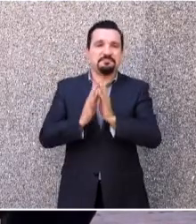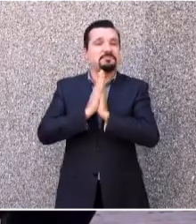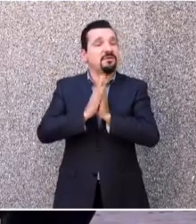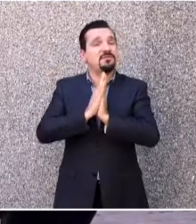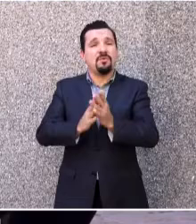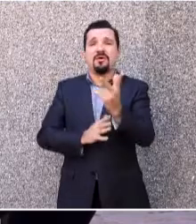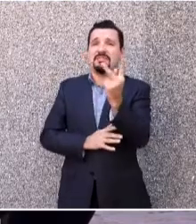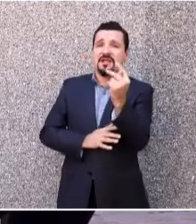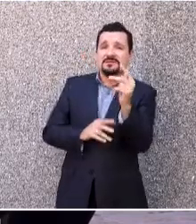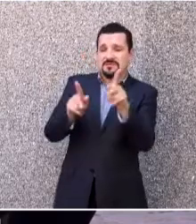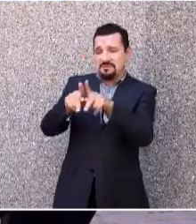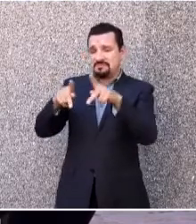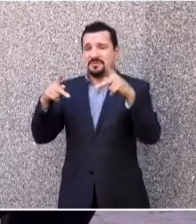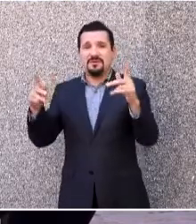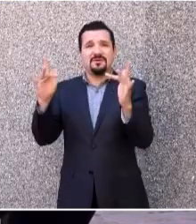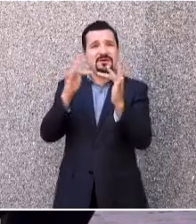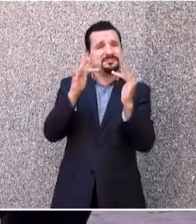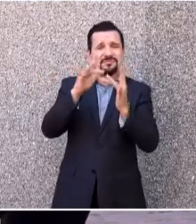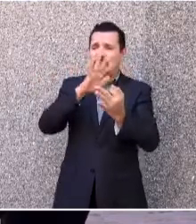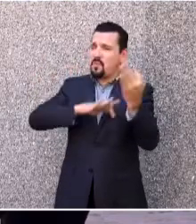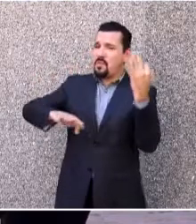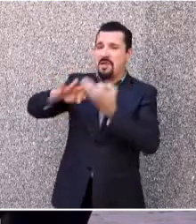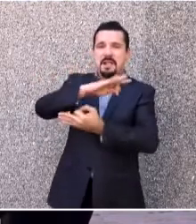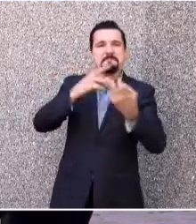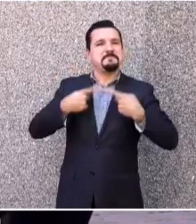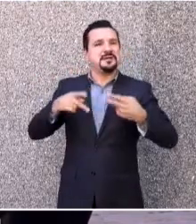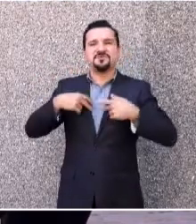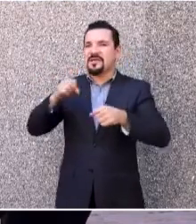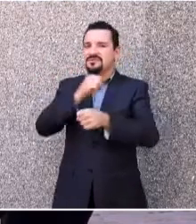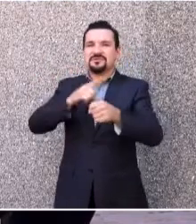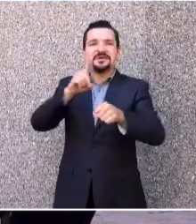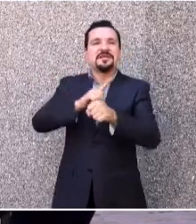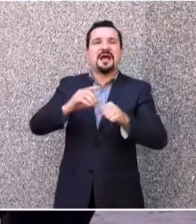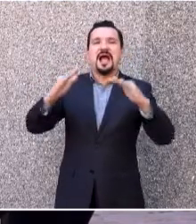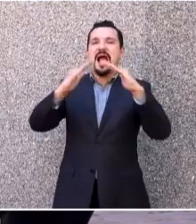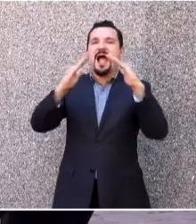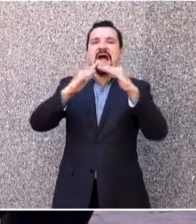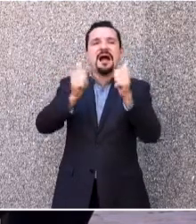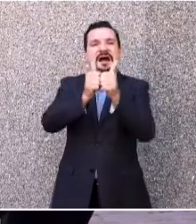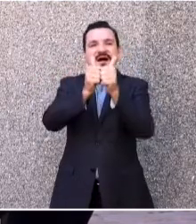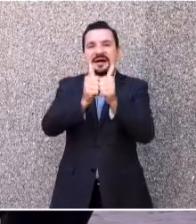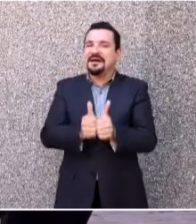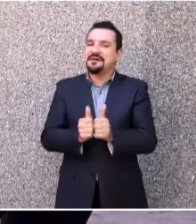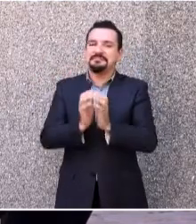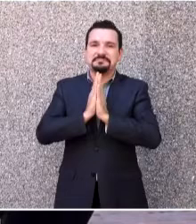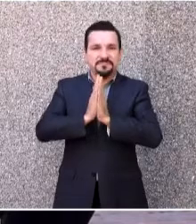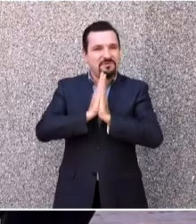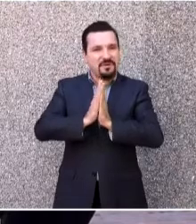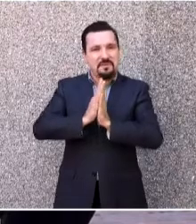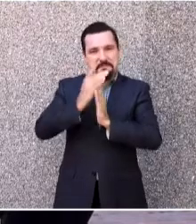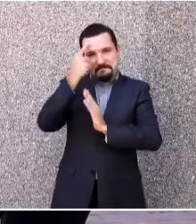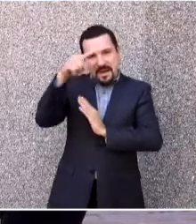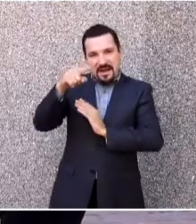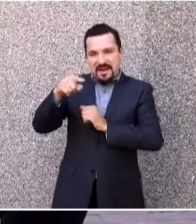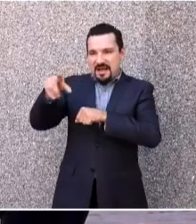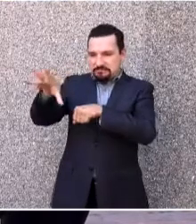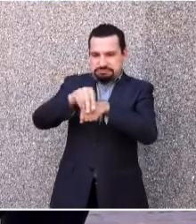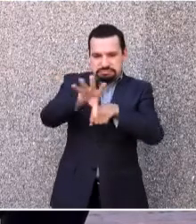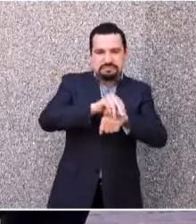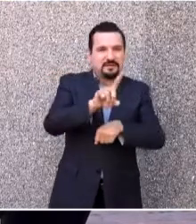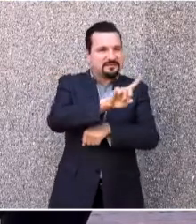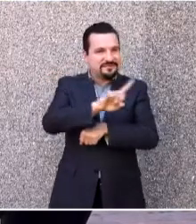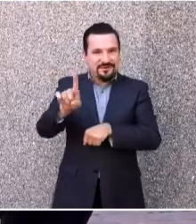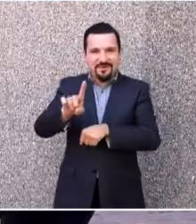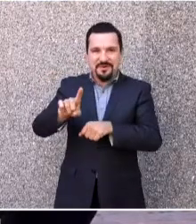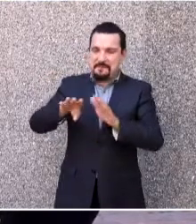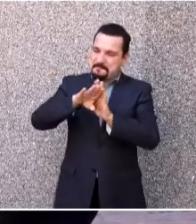de comunicación, sociedad en general, quédense en su casa para poder mitigar la